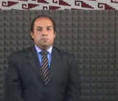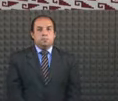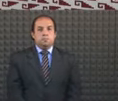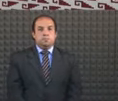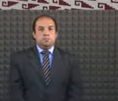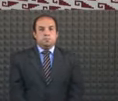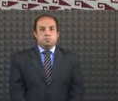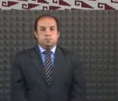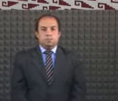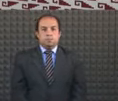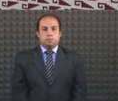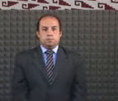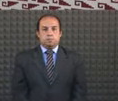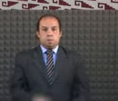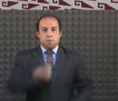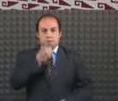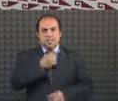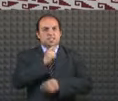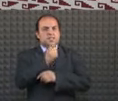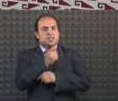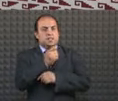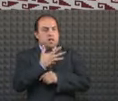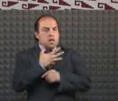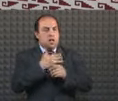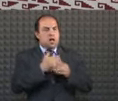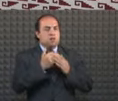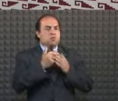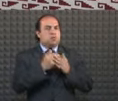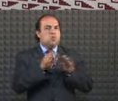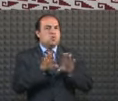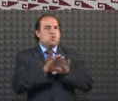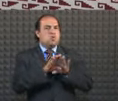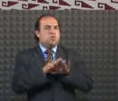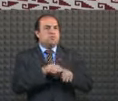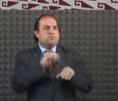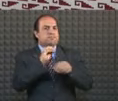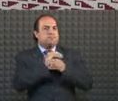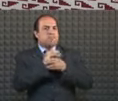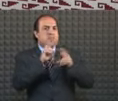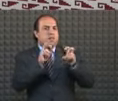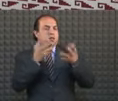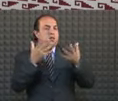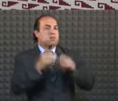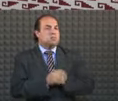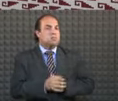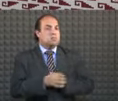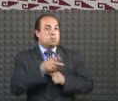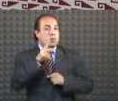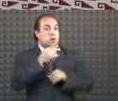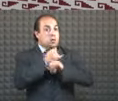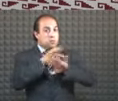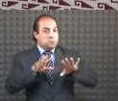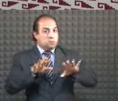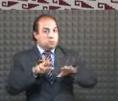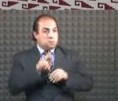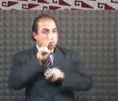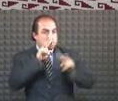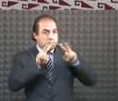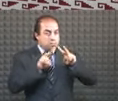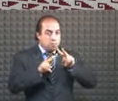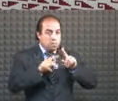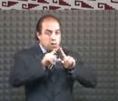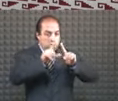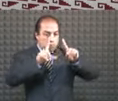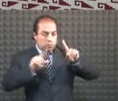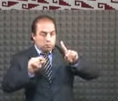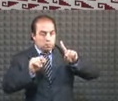Bueno, me dices que no se trata de minimizar el asunto. Sin embargo, la información que seguimos viendo, pues tanto a nivel